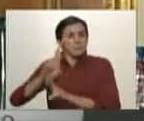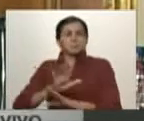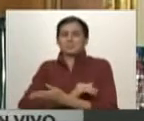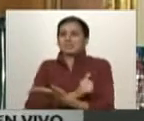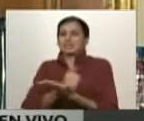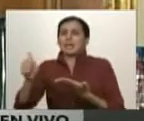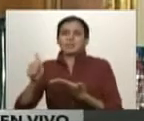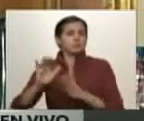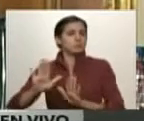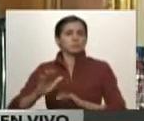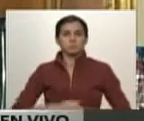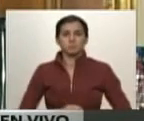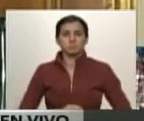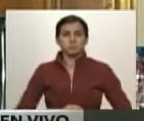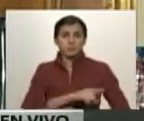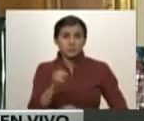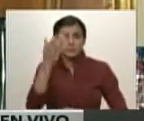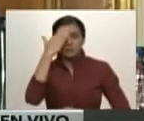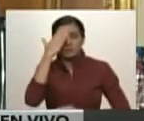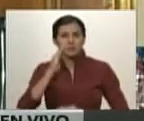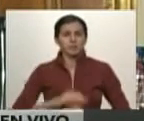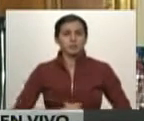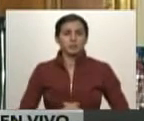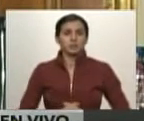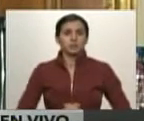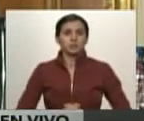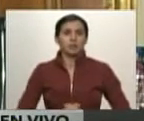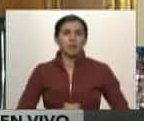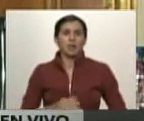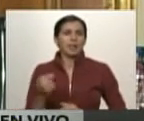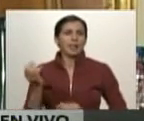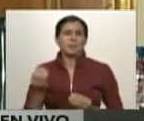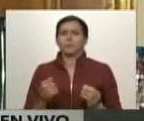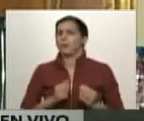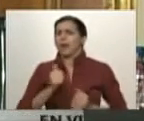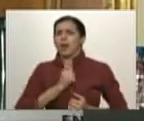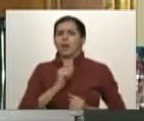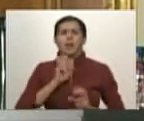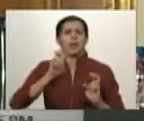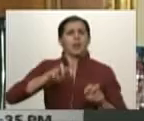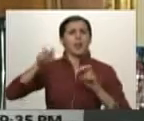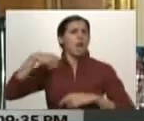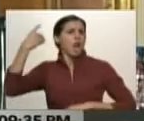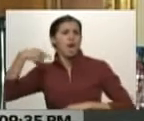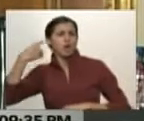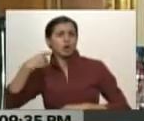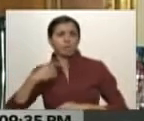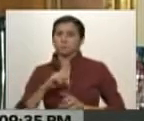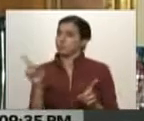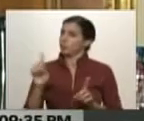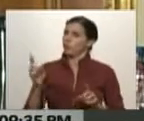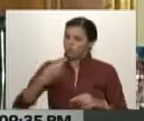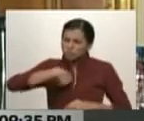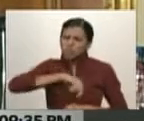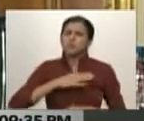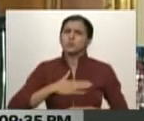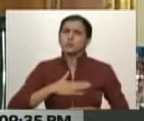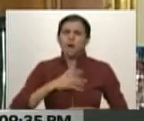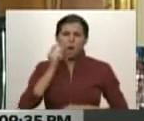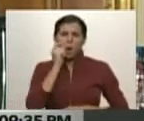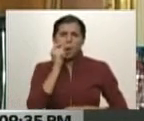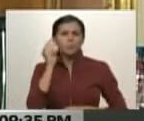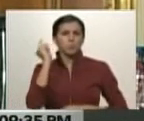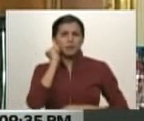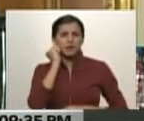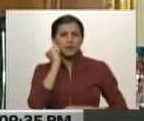saberlo todo venezuela nosotros no somos unos aventureros unos loquitos no nosotros somos hombres y mujeres